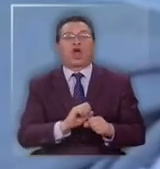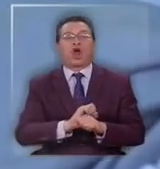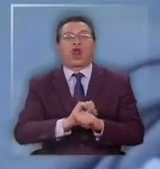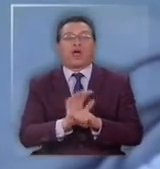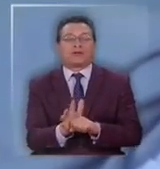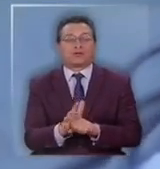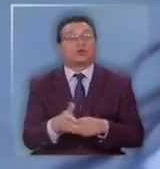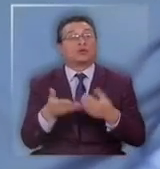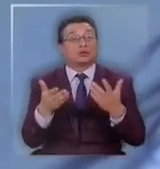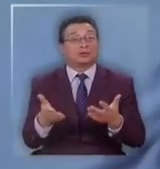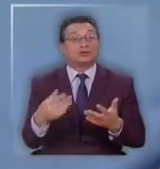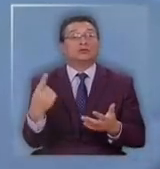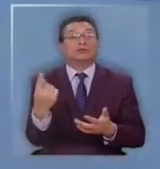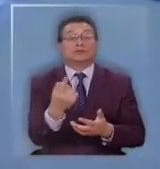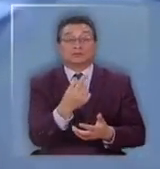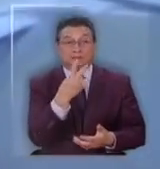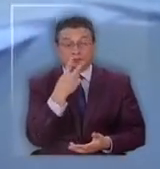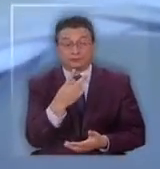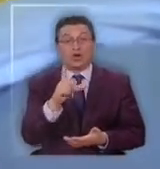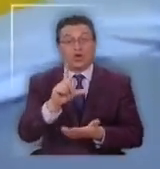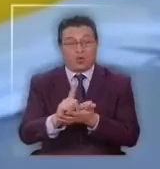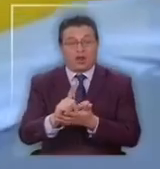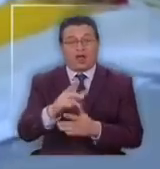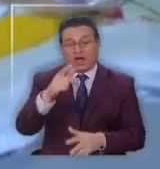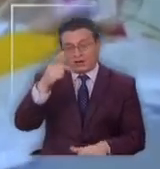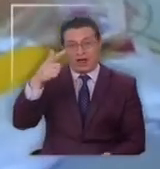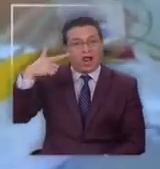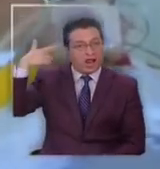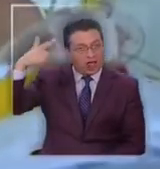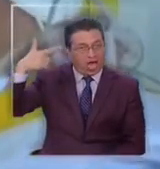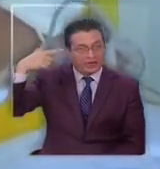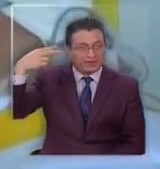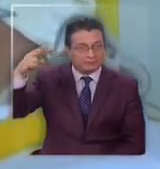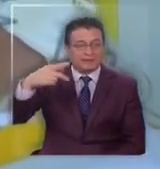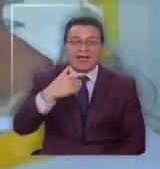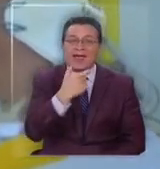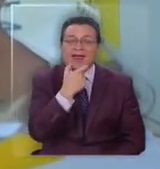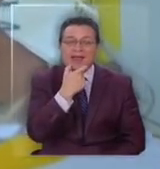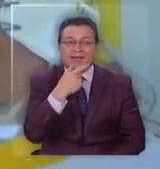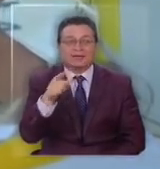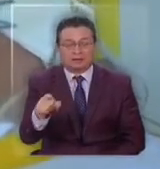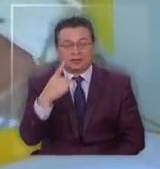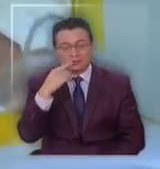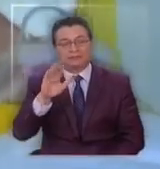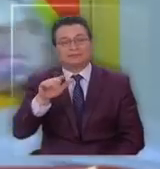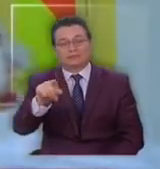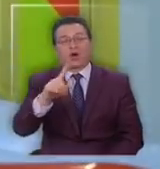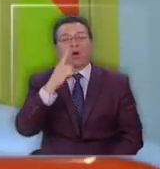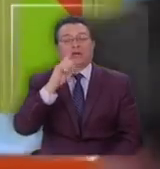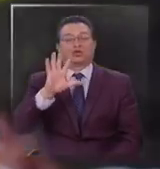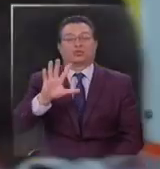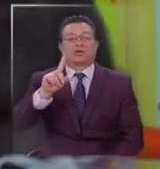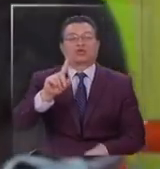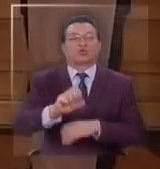Esta vez, la emotiva escena tuvo lugar en un hospital de Londres, en Inglaterra, al despedir a Simon Chang, de 51